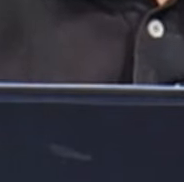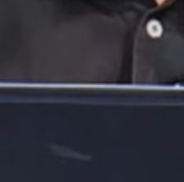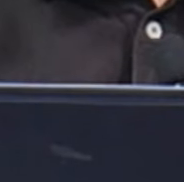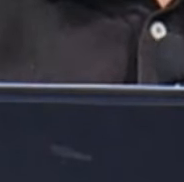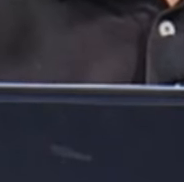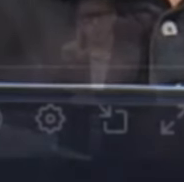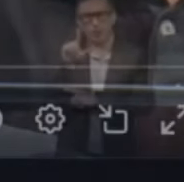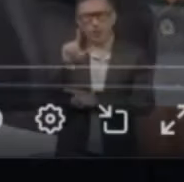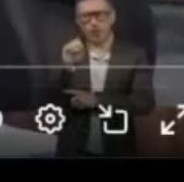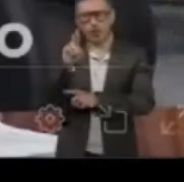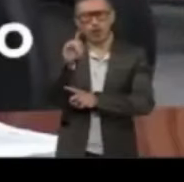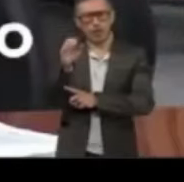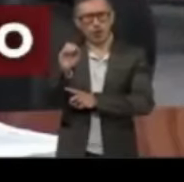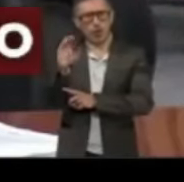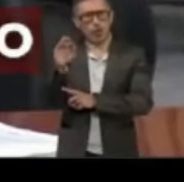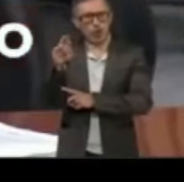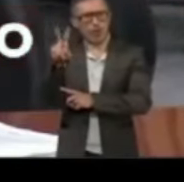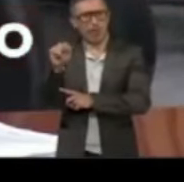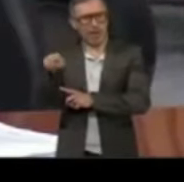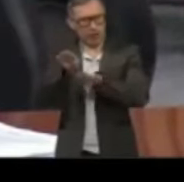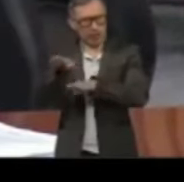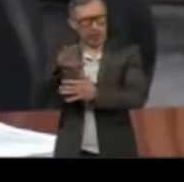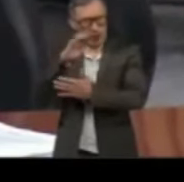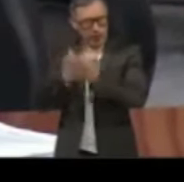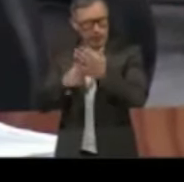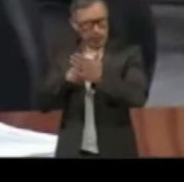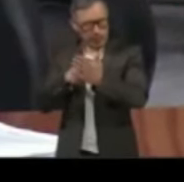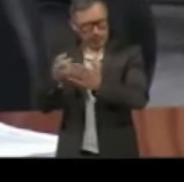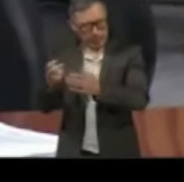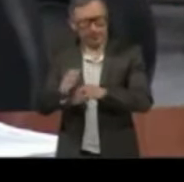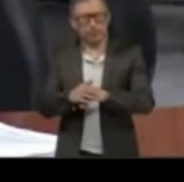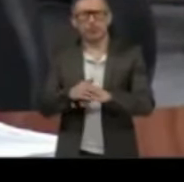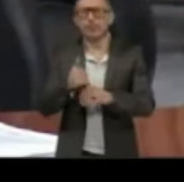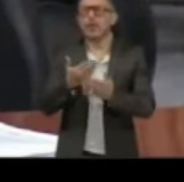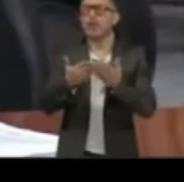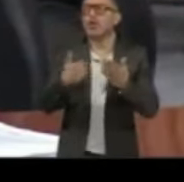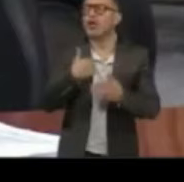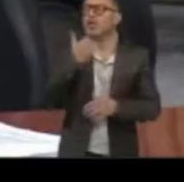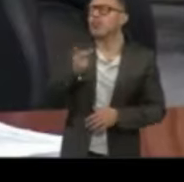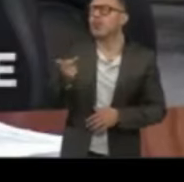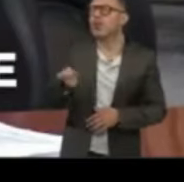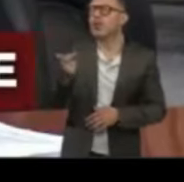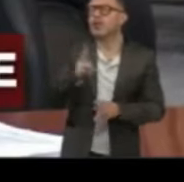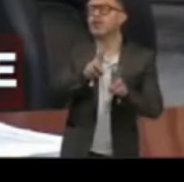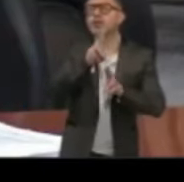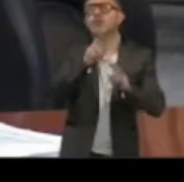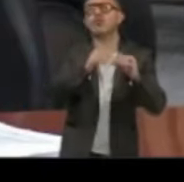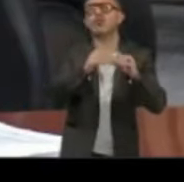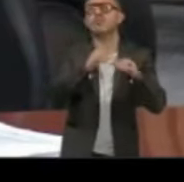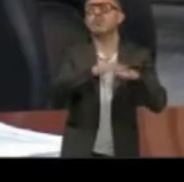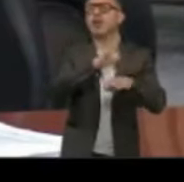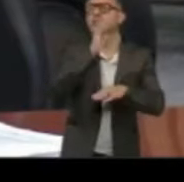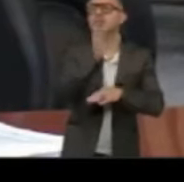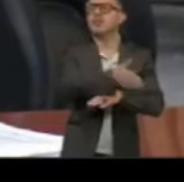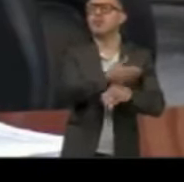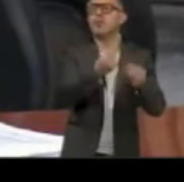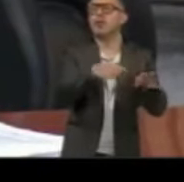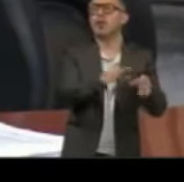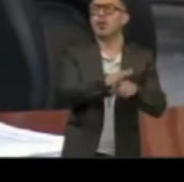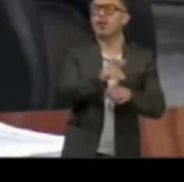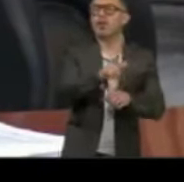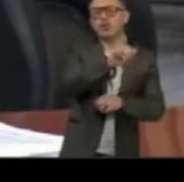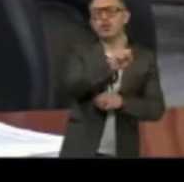todo vamos a ver y ahora yo pregunto aquí Quién ha sido más dañino para la democracia Luis Carlos Ugalde o